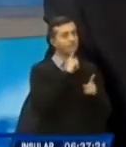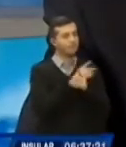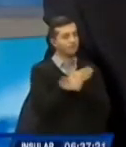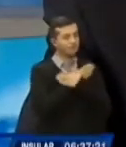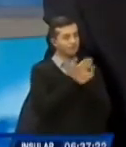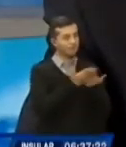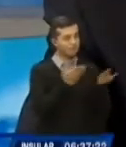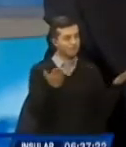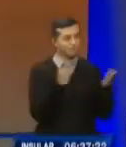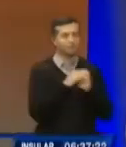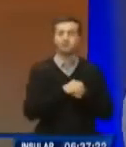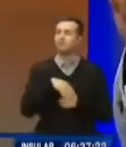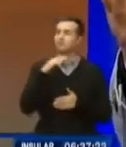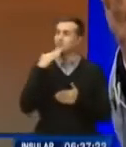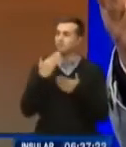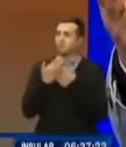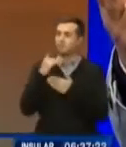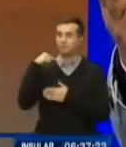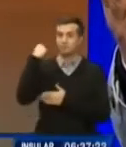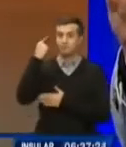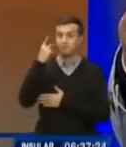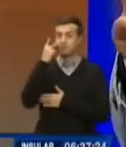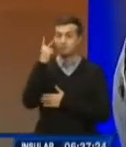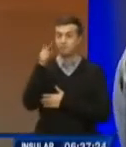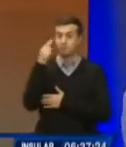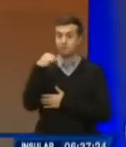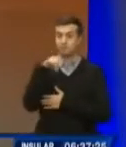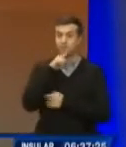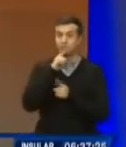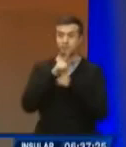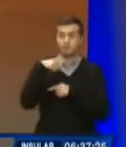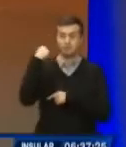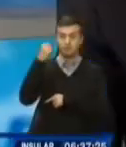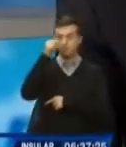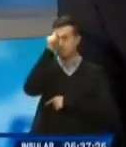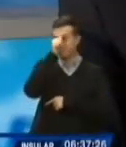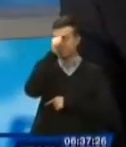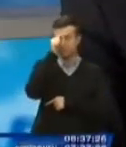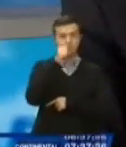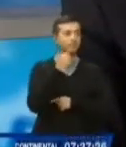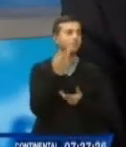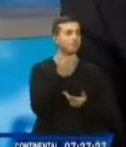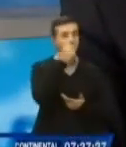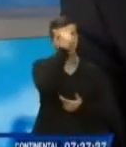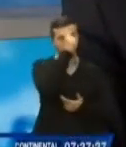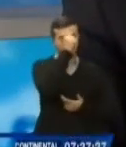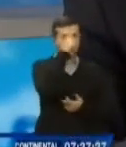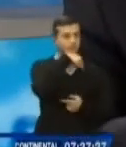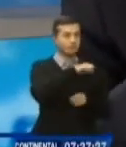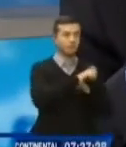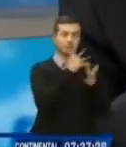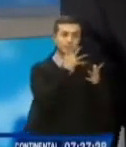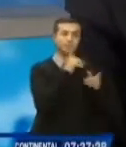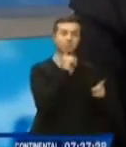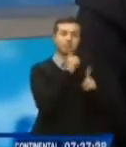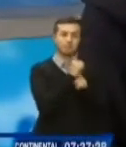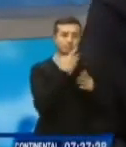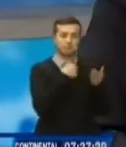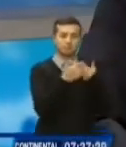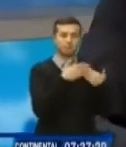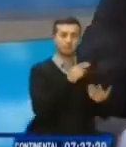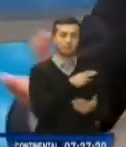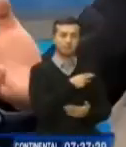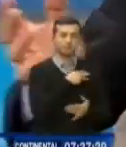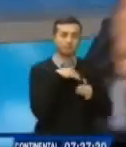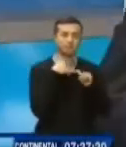felicitaciones muchísimas gracias y nos vemos el miércoles el próximo domingo no voy a estar en el país pero en todo caso estaré acompañando a mi